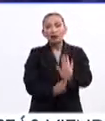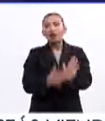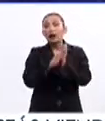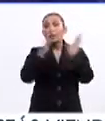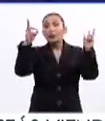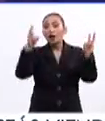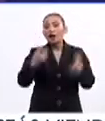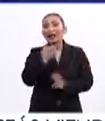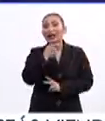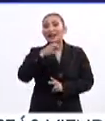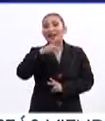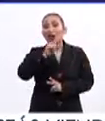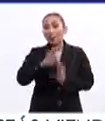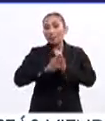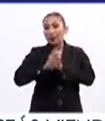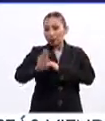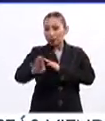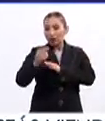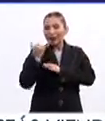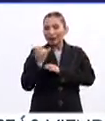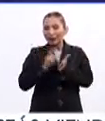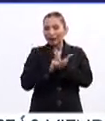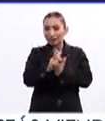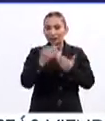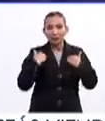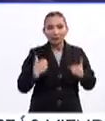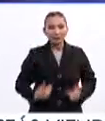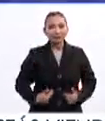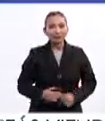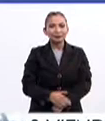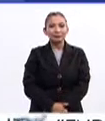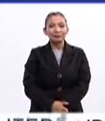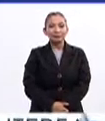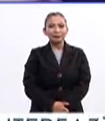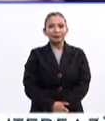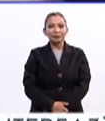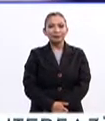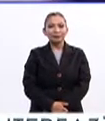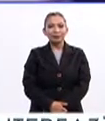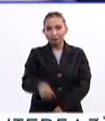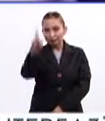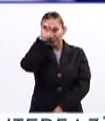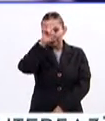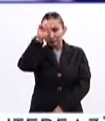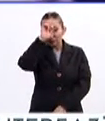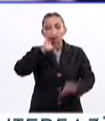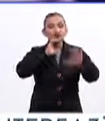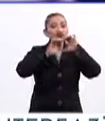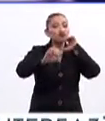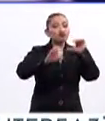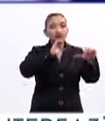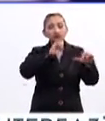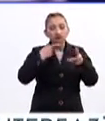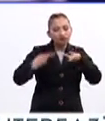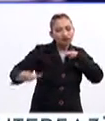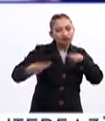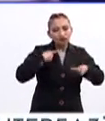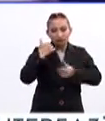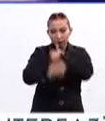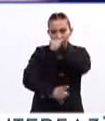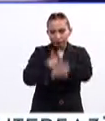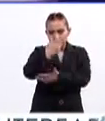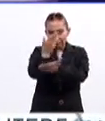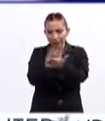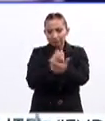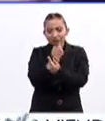el libro Género, Migraciones y Derechos Humanos. El Consejo de la Comunicación organiza el concurso